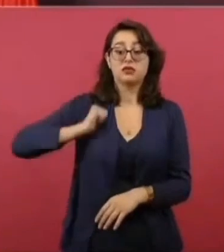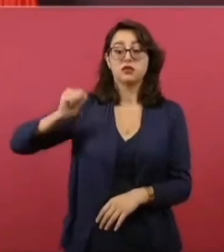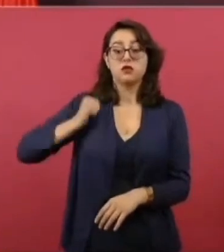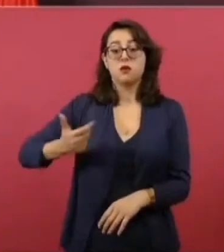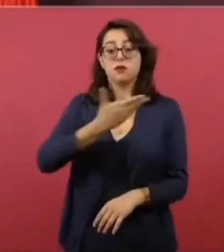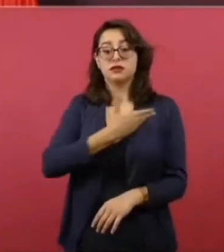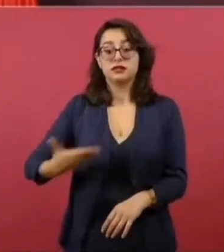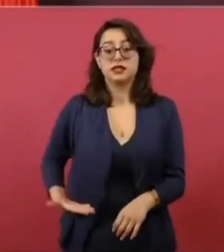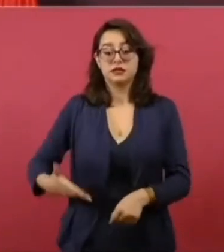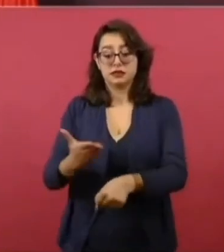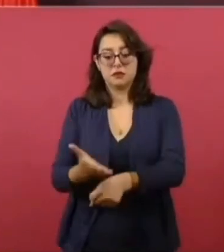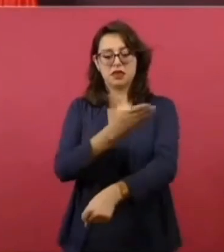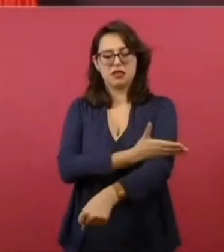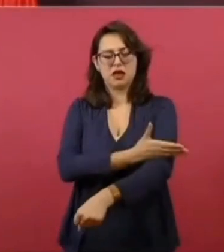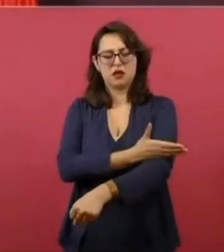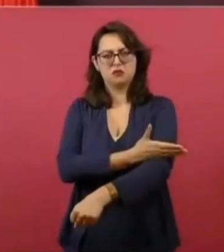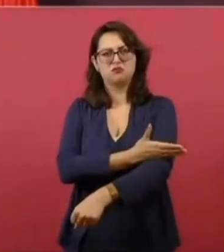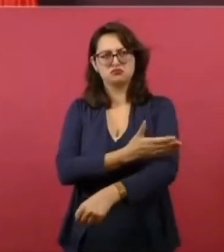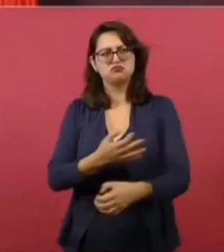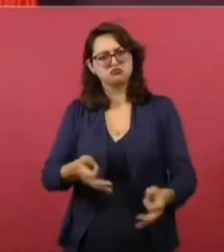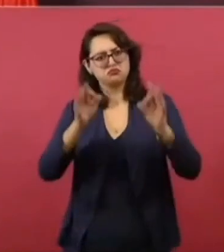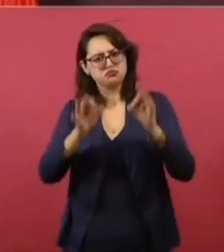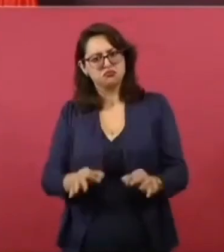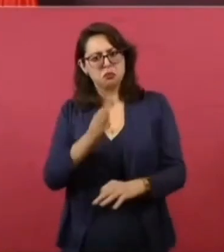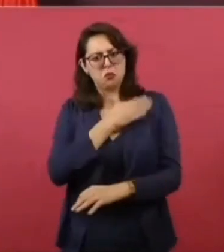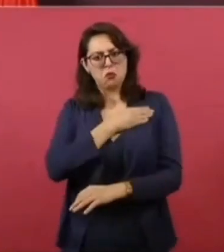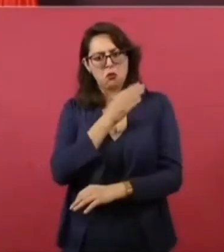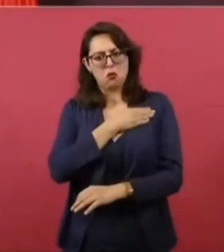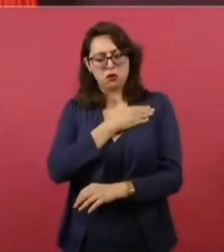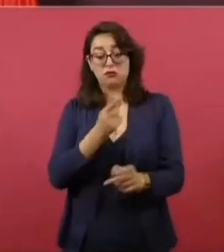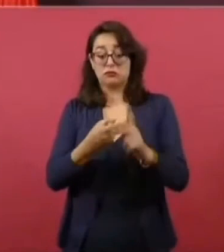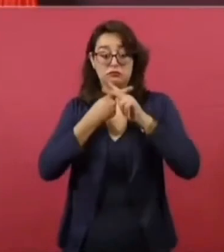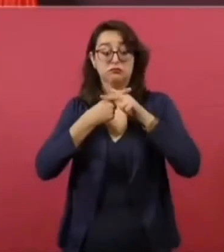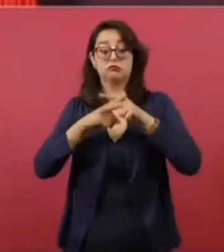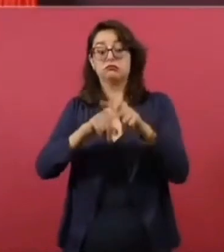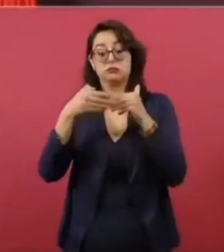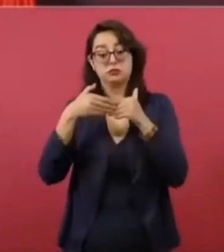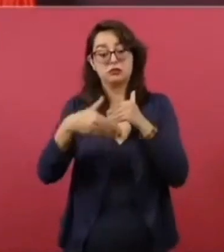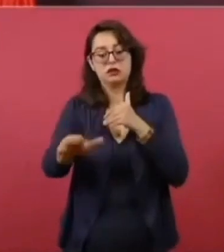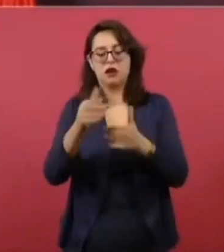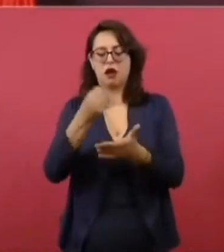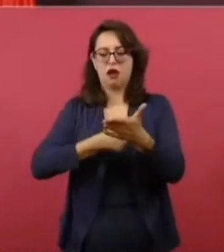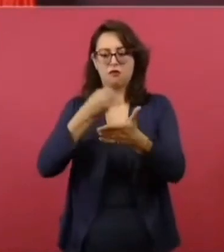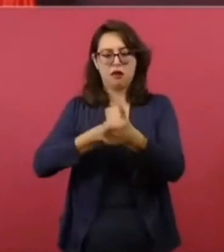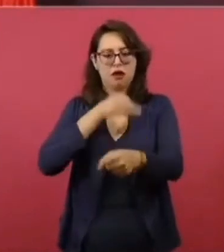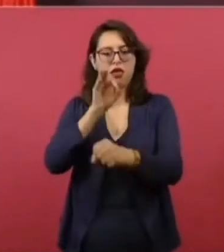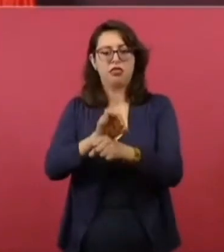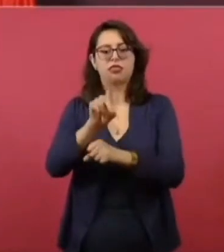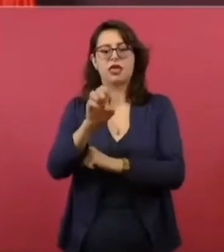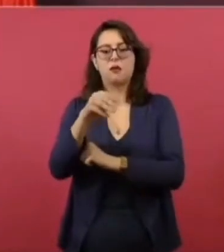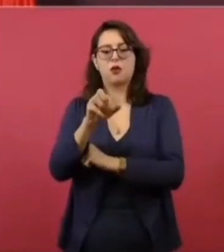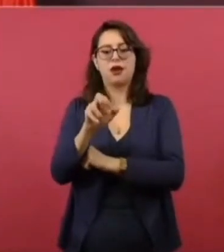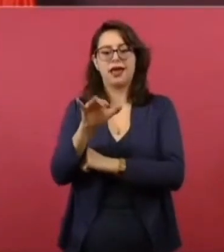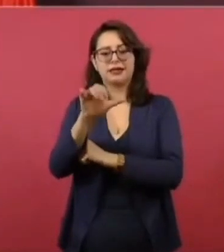Madero, un hombre bueno, el apóstol de la democracia, víctima de la